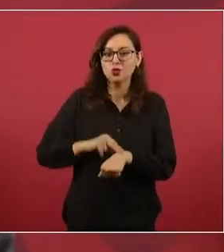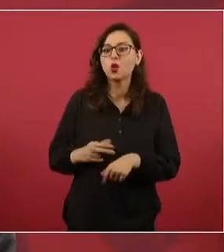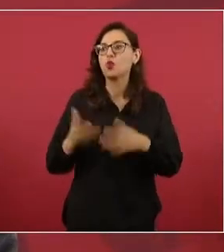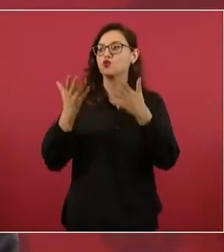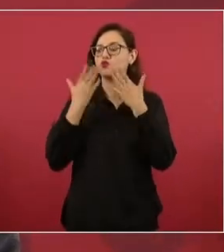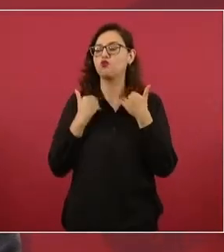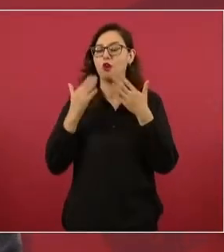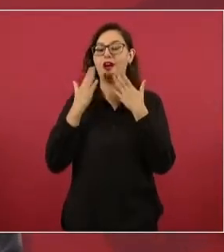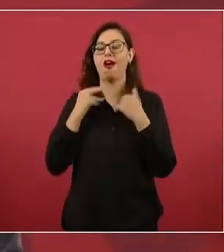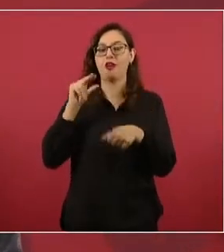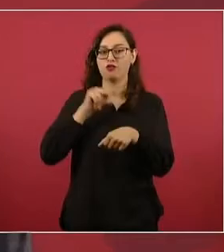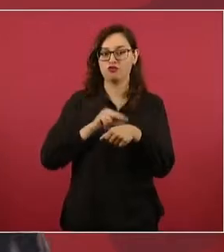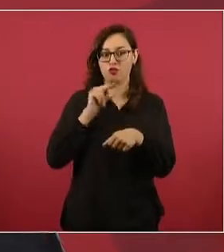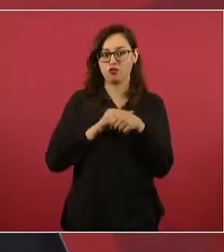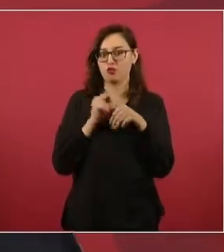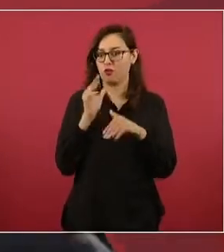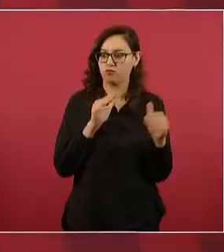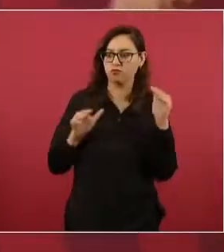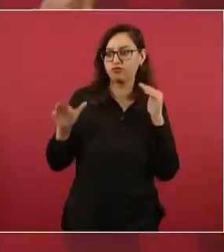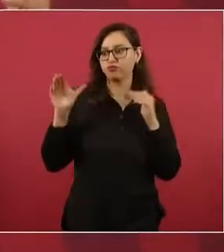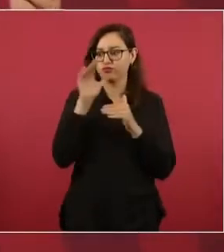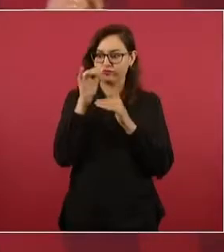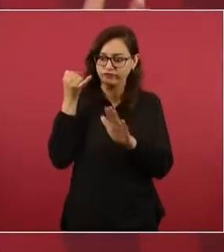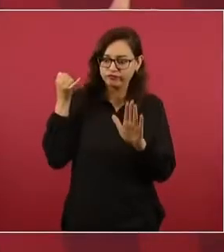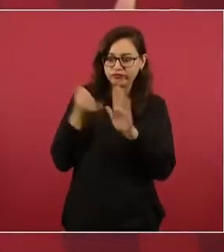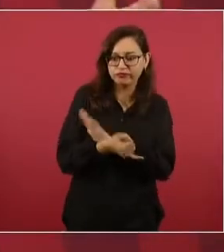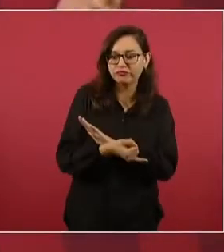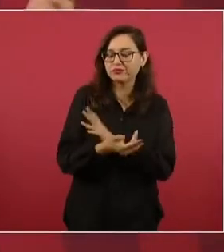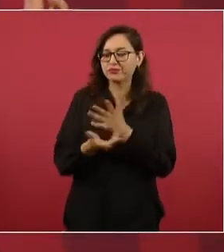especialistas. Entonces, estamos ahora